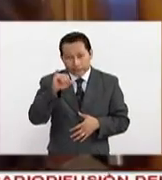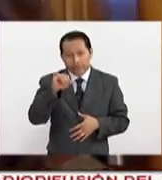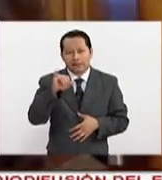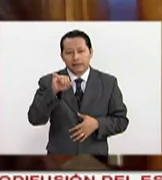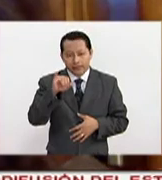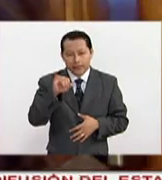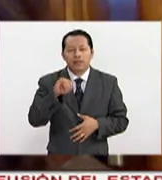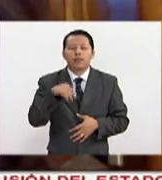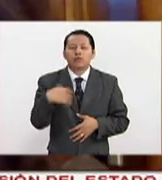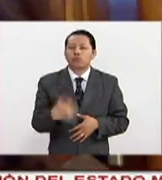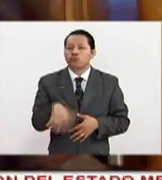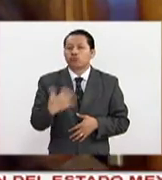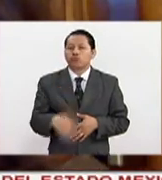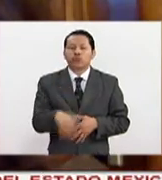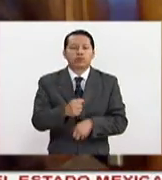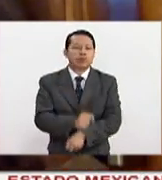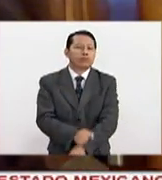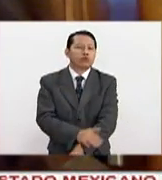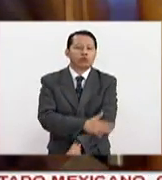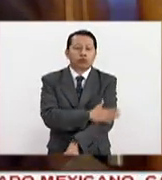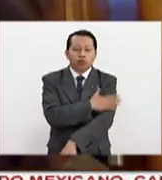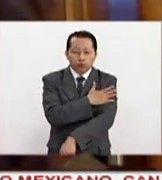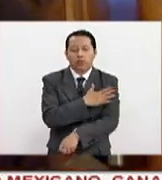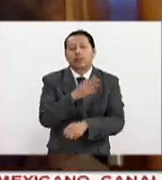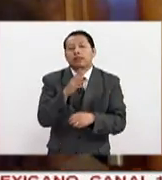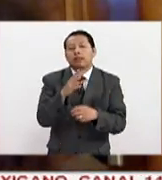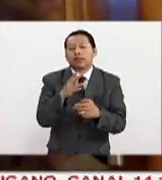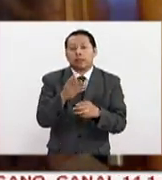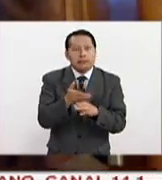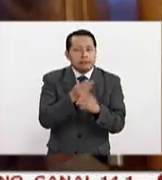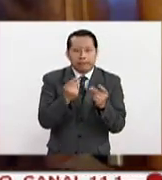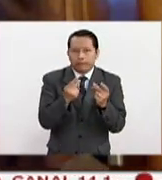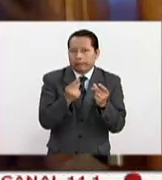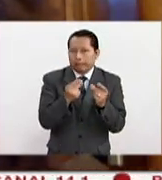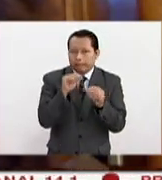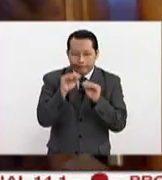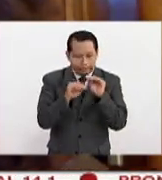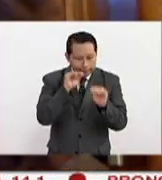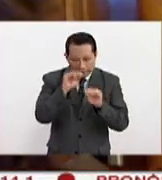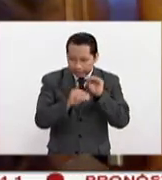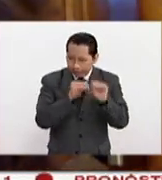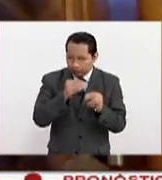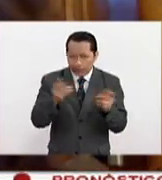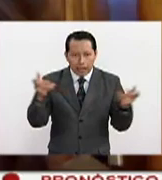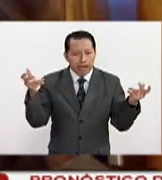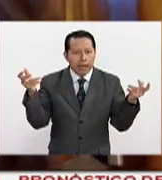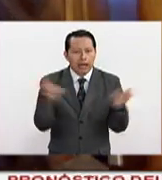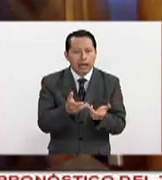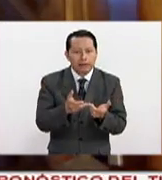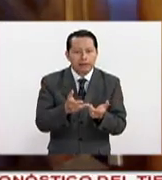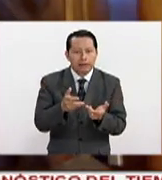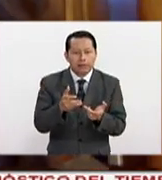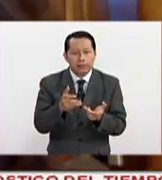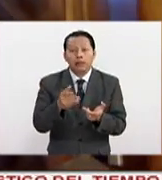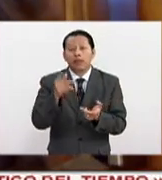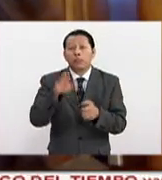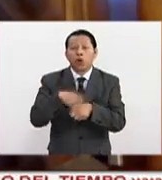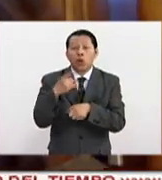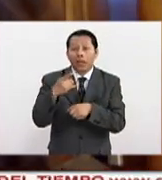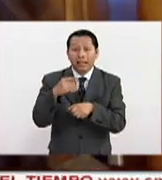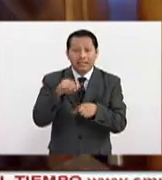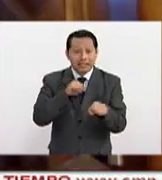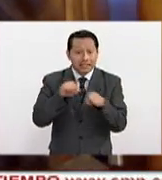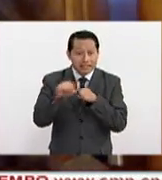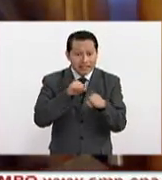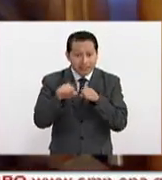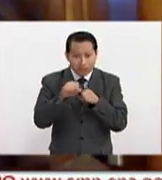pues estamos muy emocionados, lo armamos muy rápido, pero a raíz de los sismos que ocurrieron en